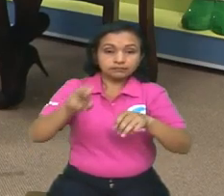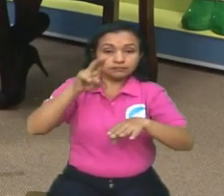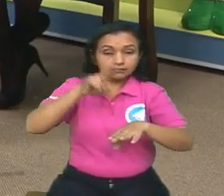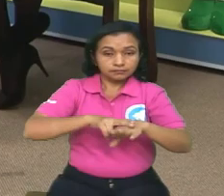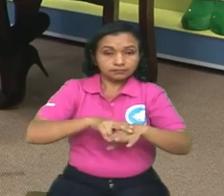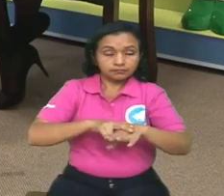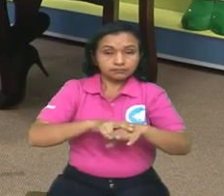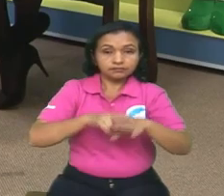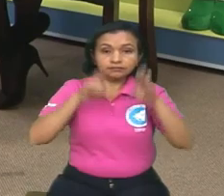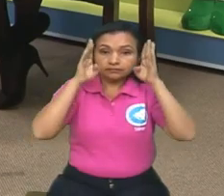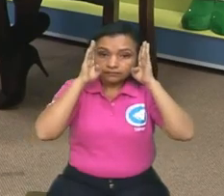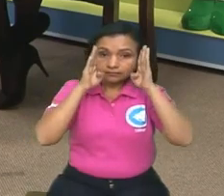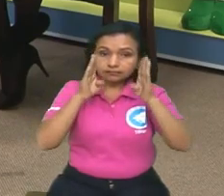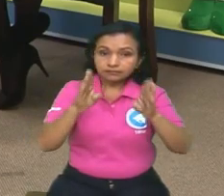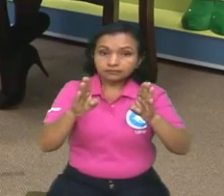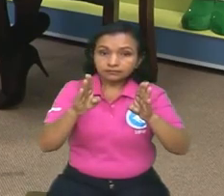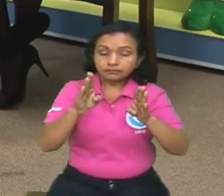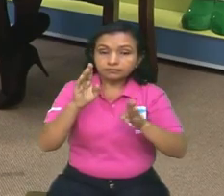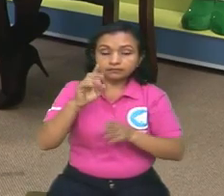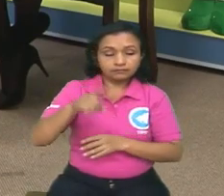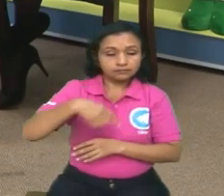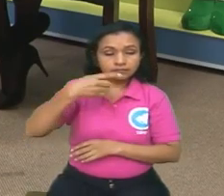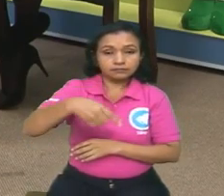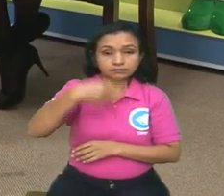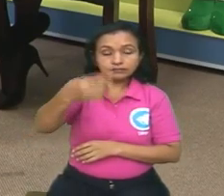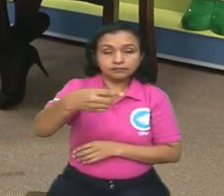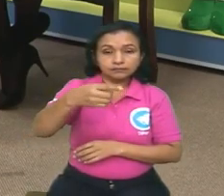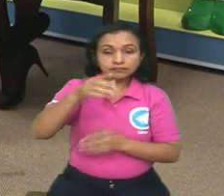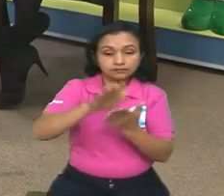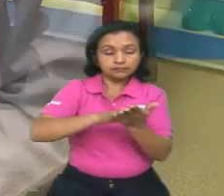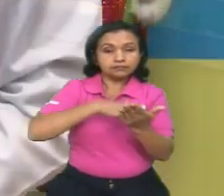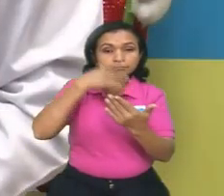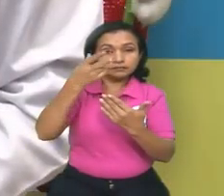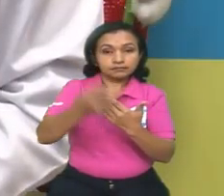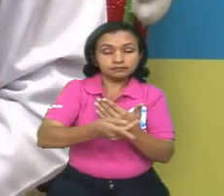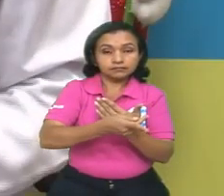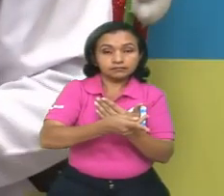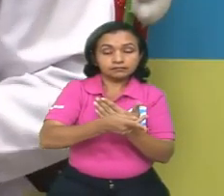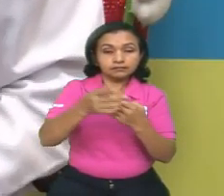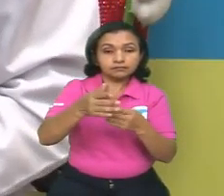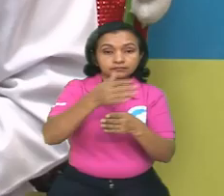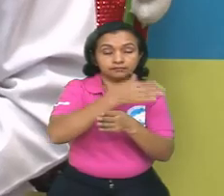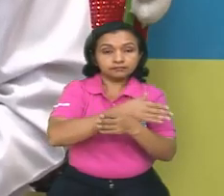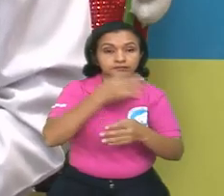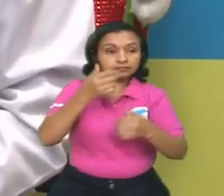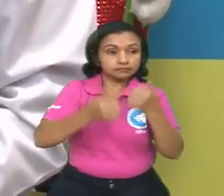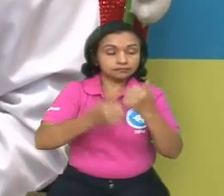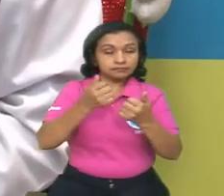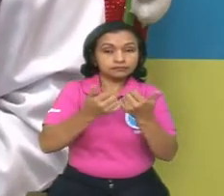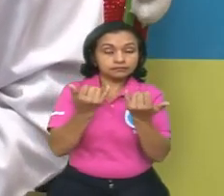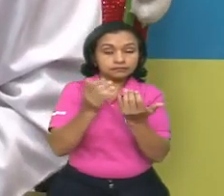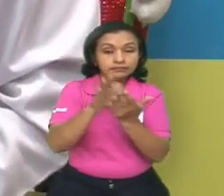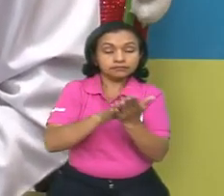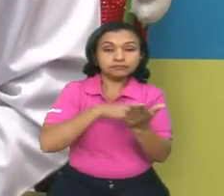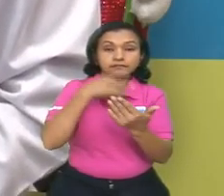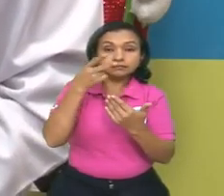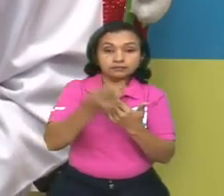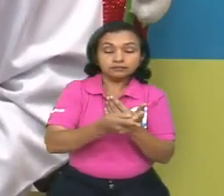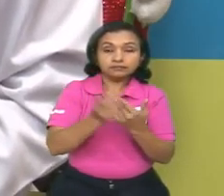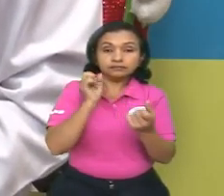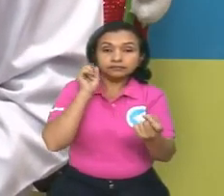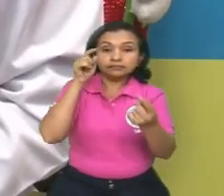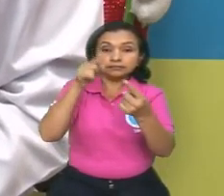nosotros brindamos la atención todos los días. Tenemos un programa de lesiones premalignas, así se llama precisamente el programa, con el objetivo